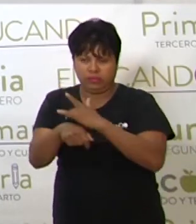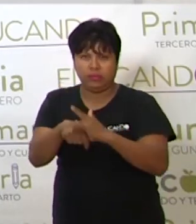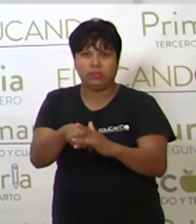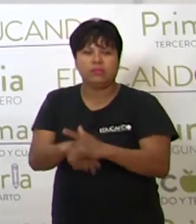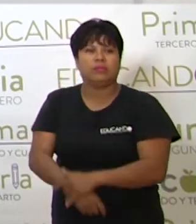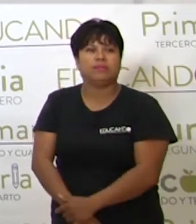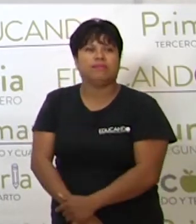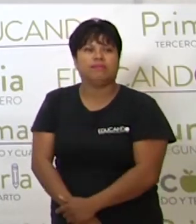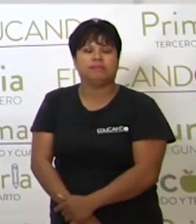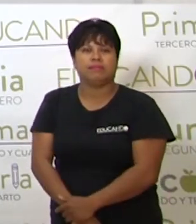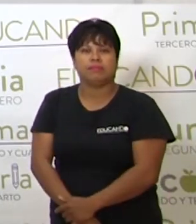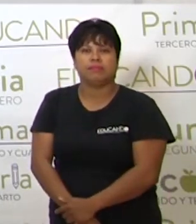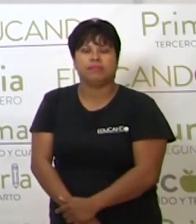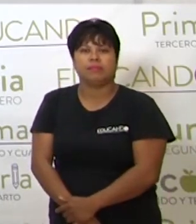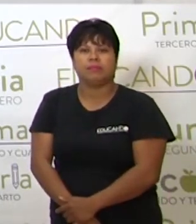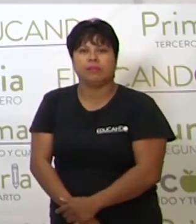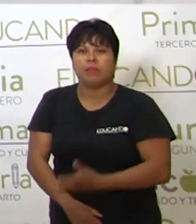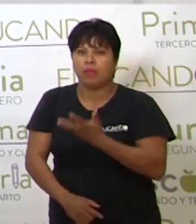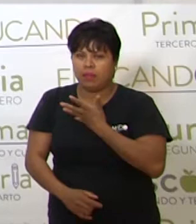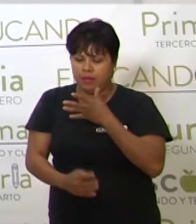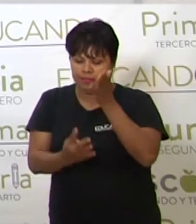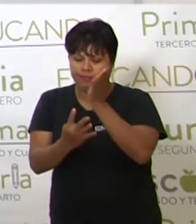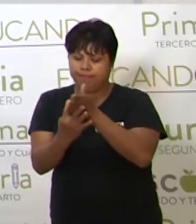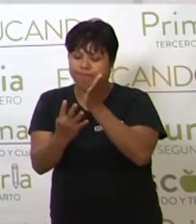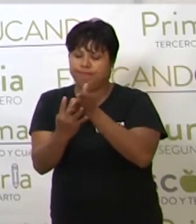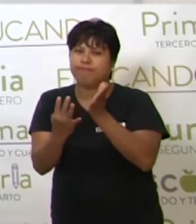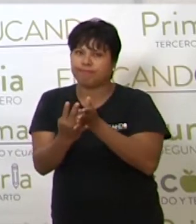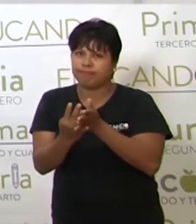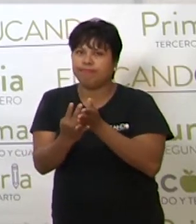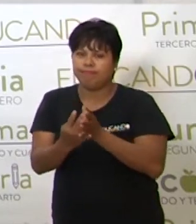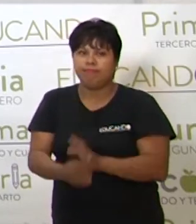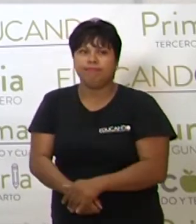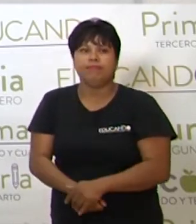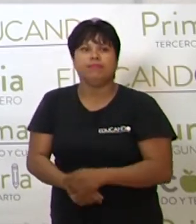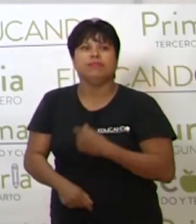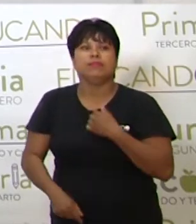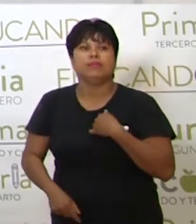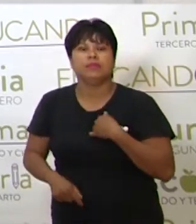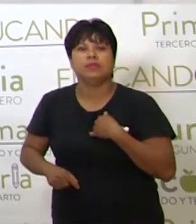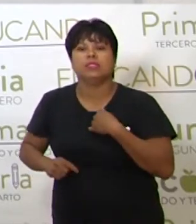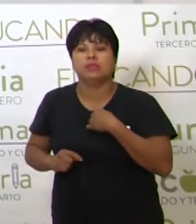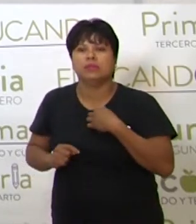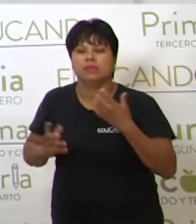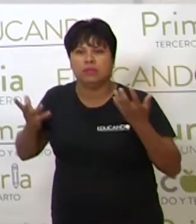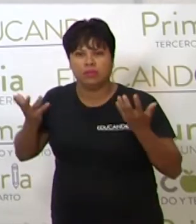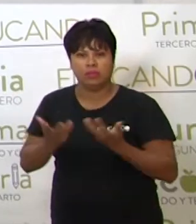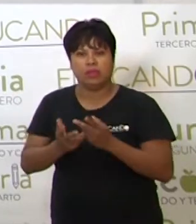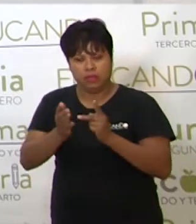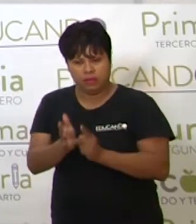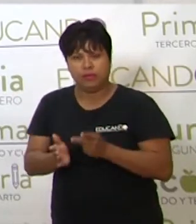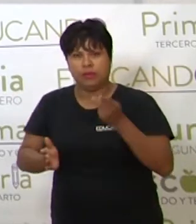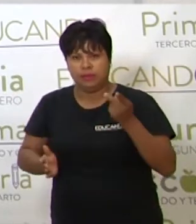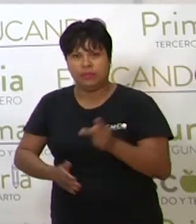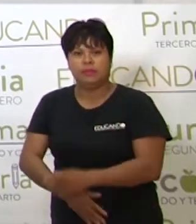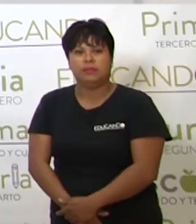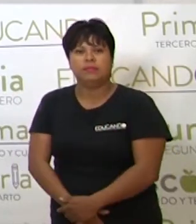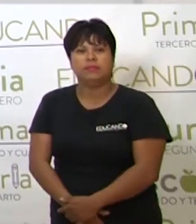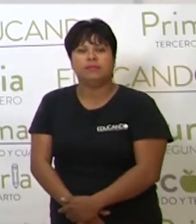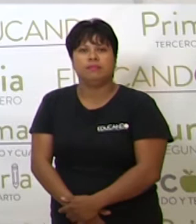y ahí tengo una fracción voy a voy a fraccionarlo nuevamente